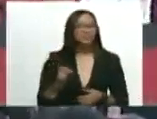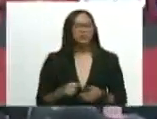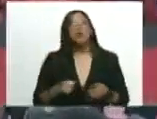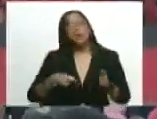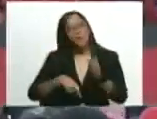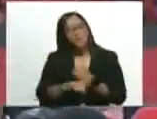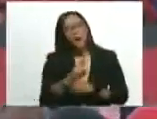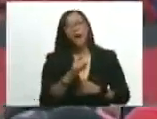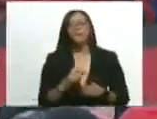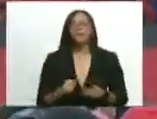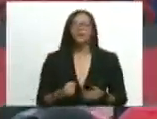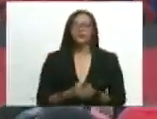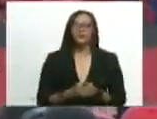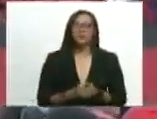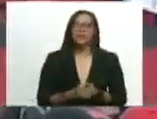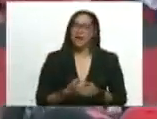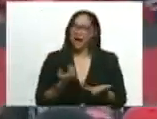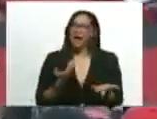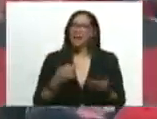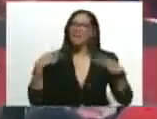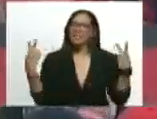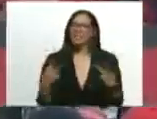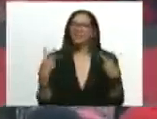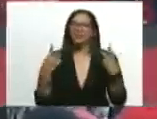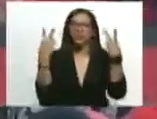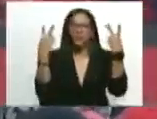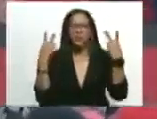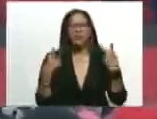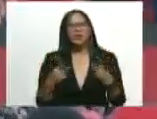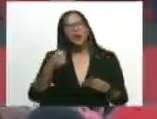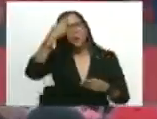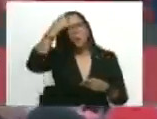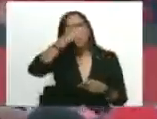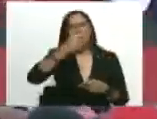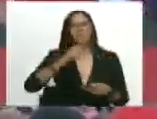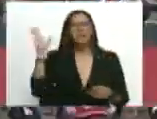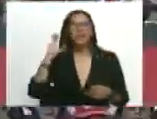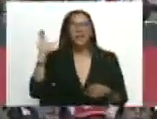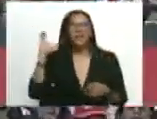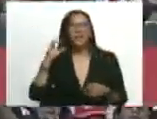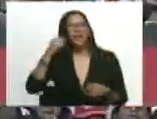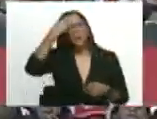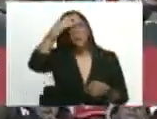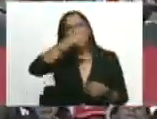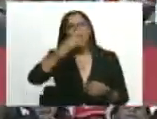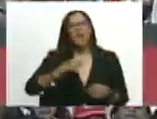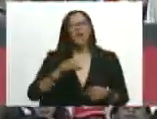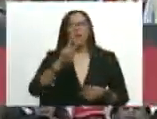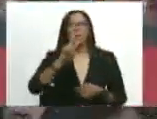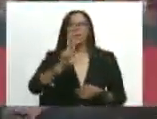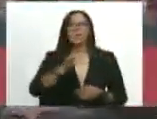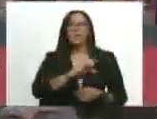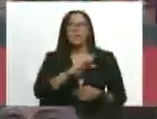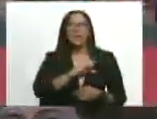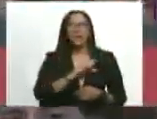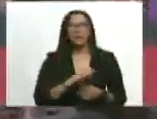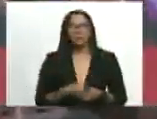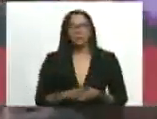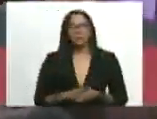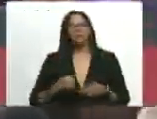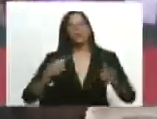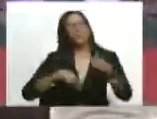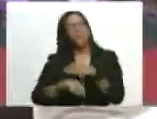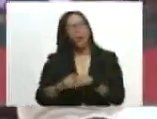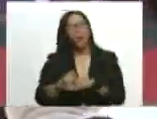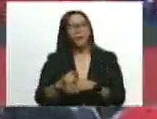a revolcar a ellos vamos a la victoria pueblo de Caracas pueblo del 23 de enero vamos